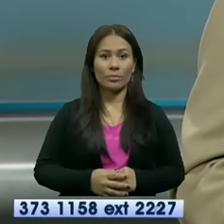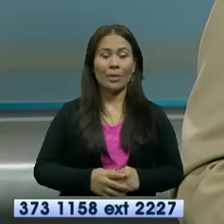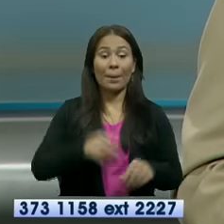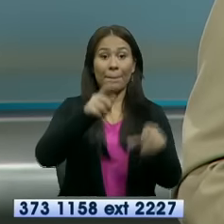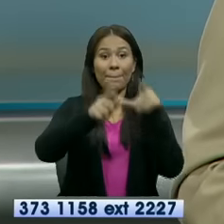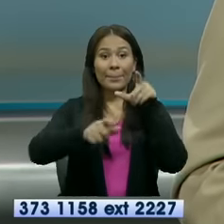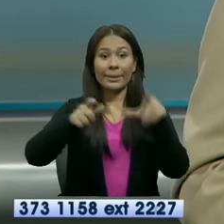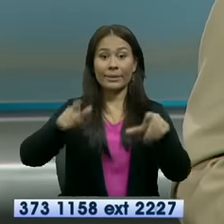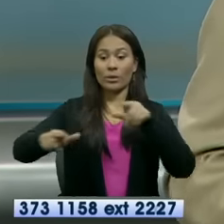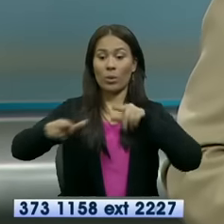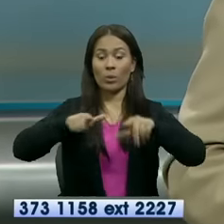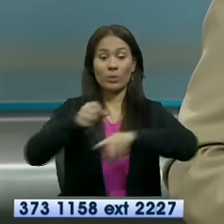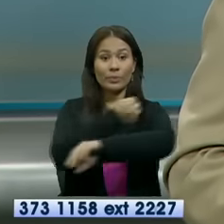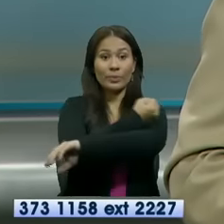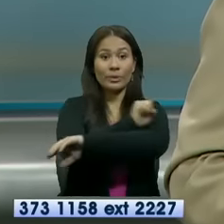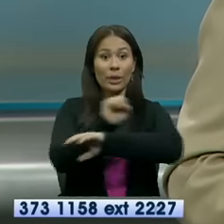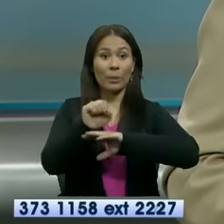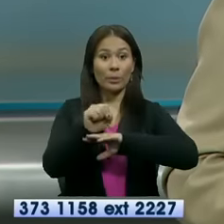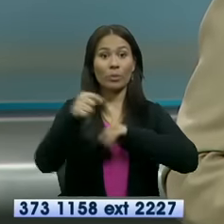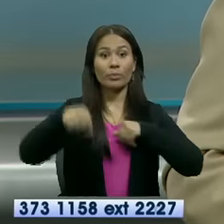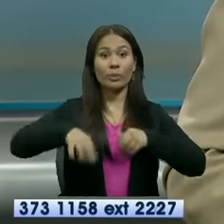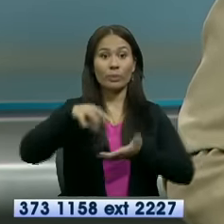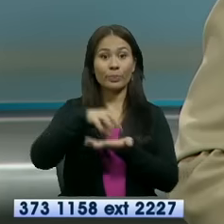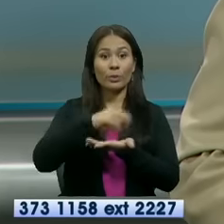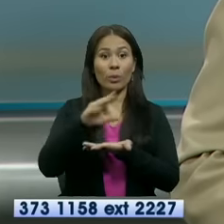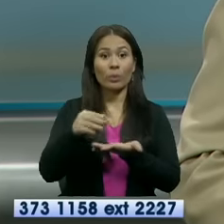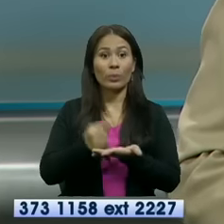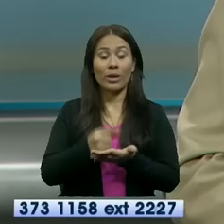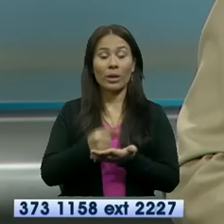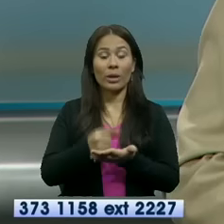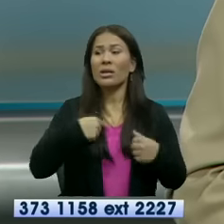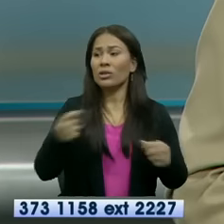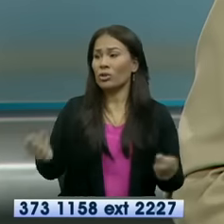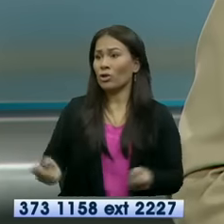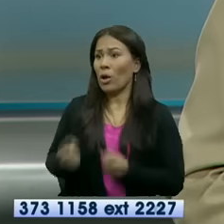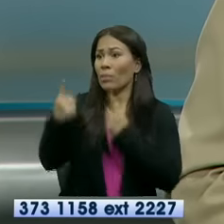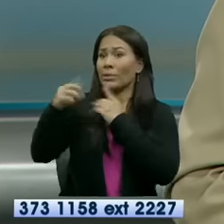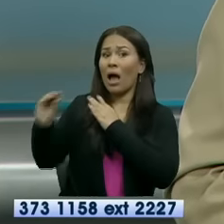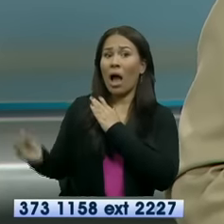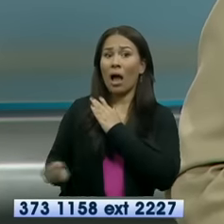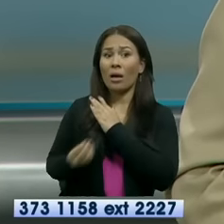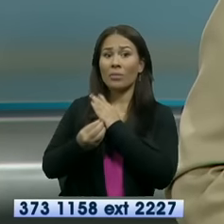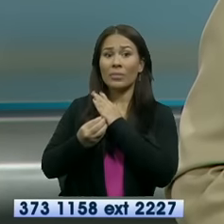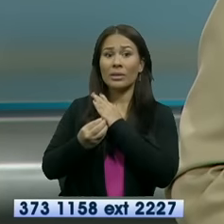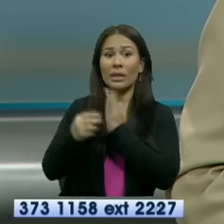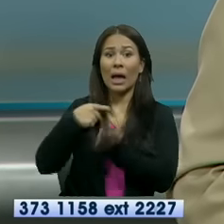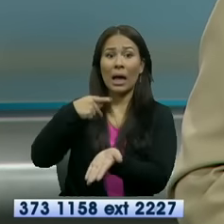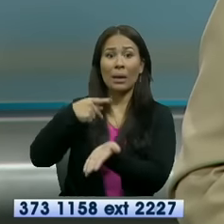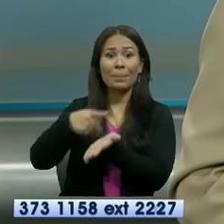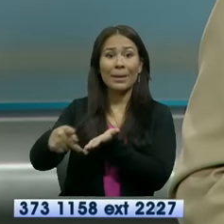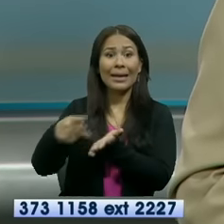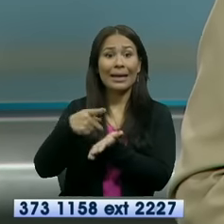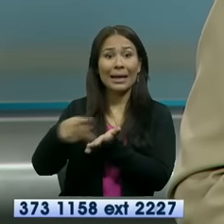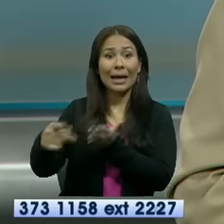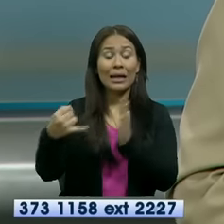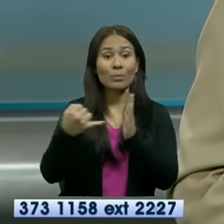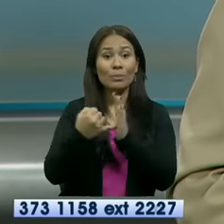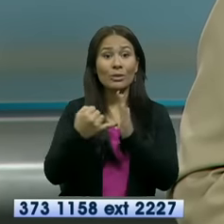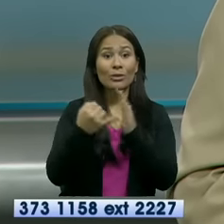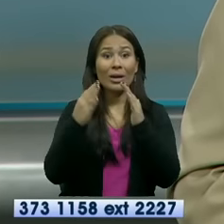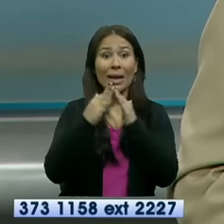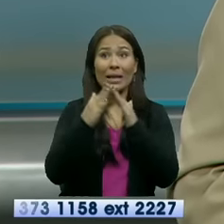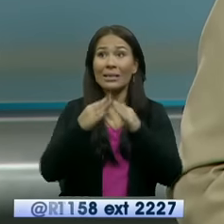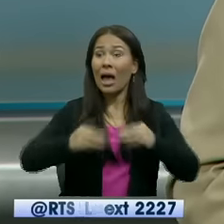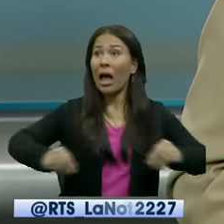Habitantes del cantón San Borondón en la provincia del Guayas expresaron su sorpresa por el incremento en el valor a cancelar por concepto de impuestos